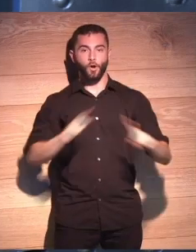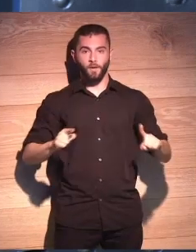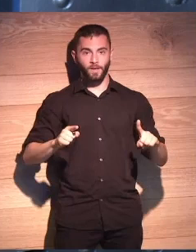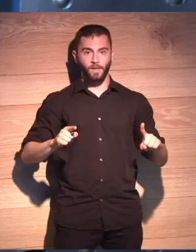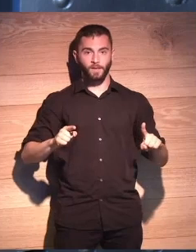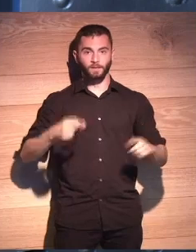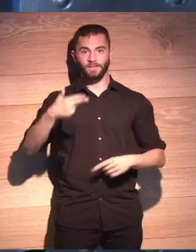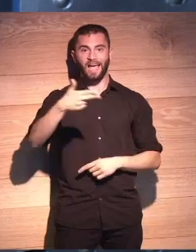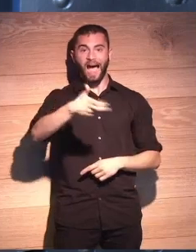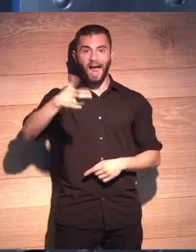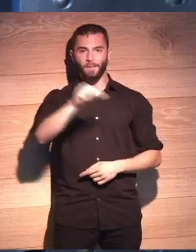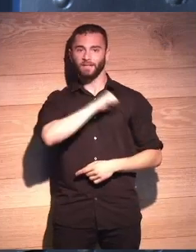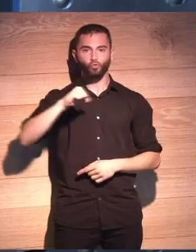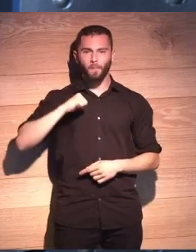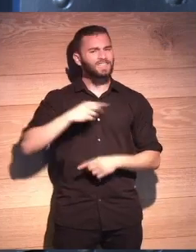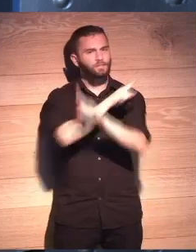armas autónomas,